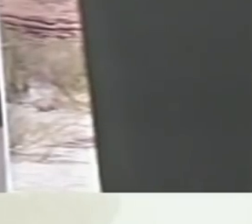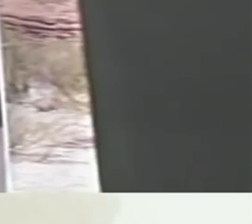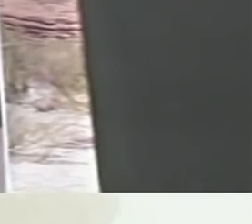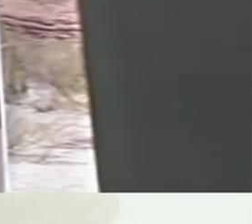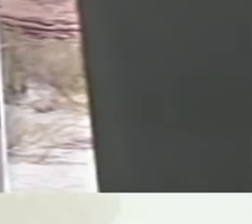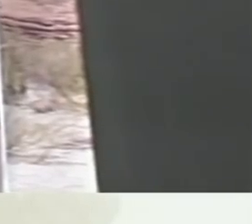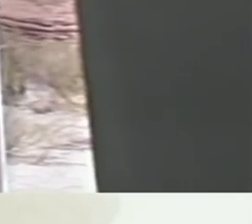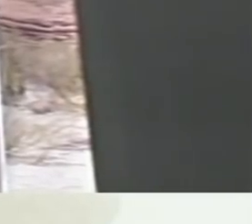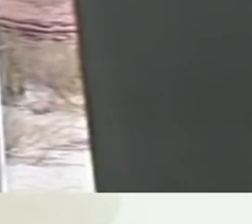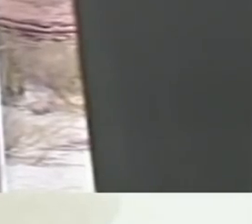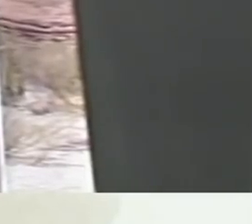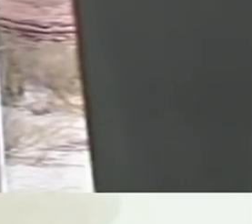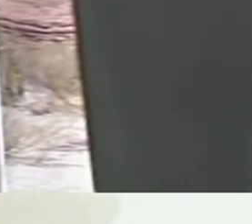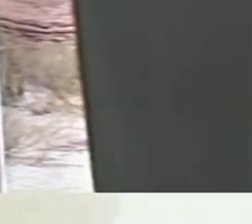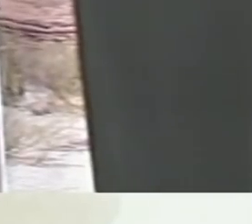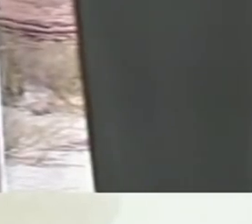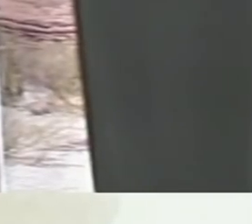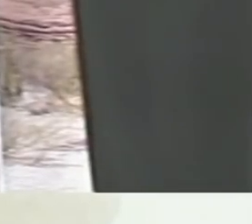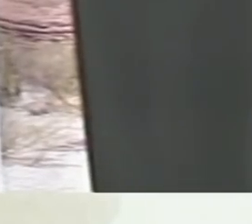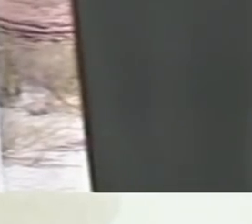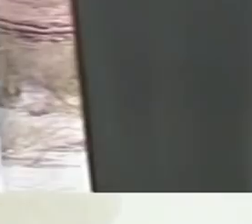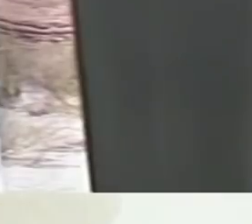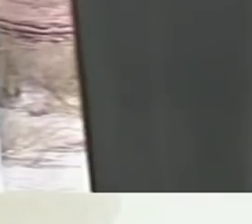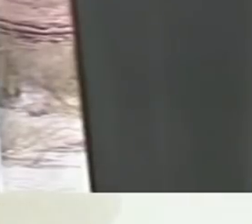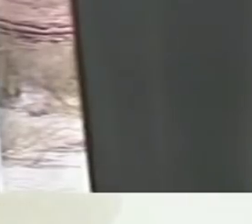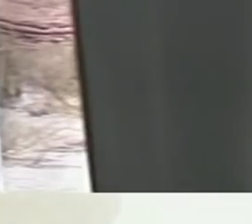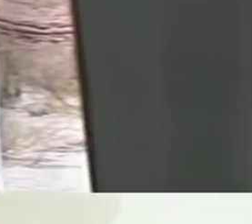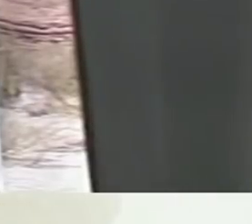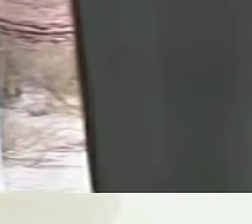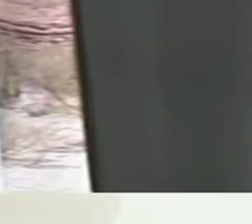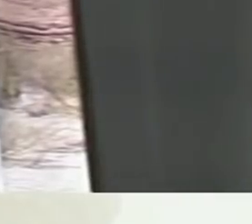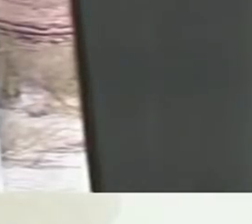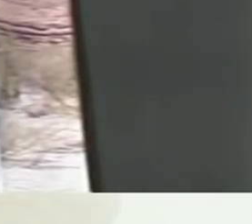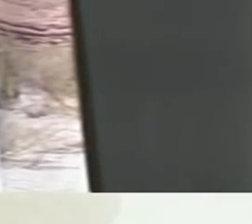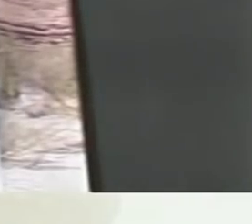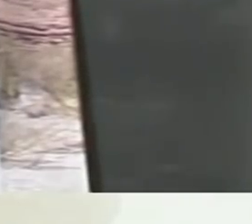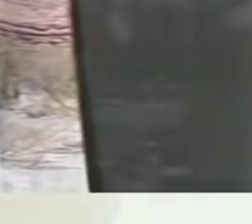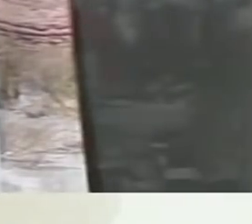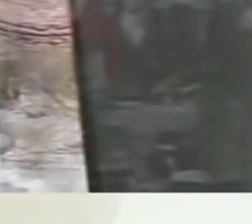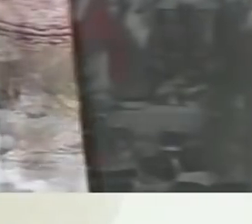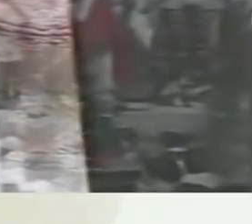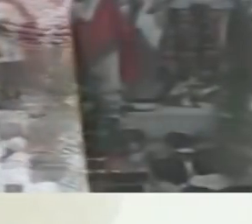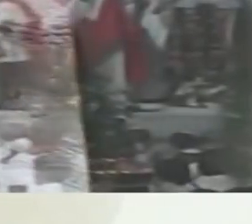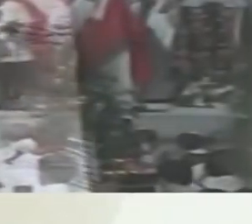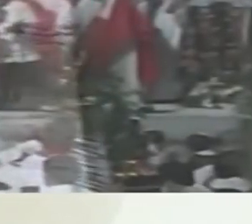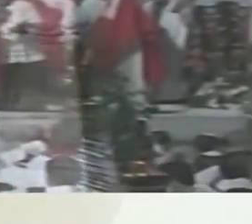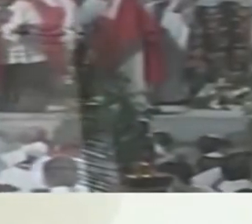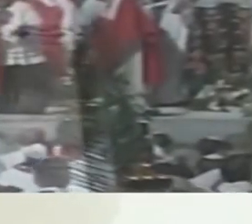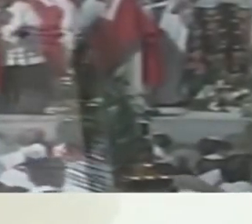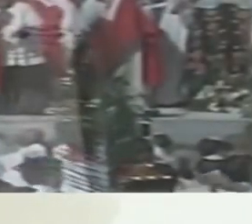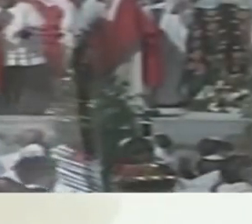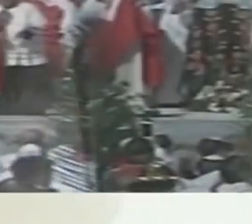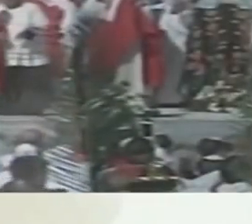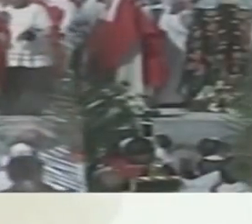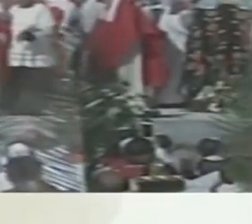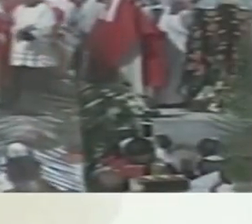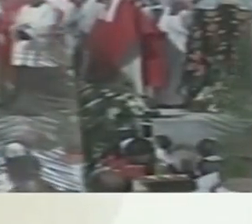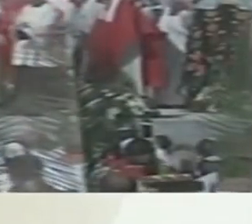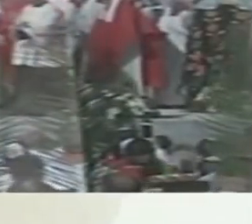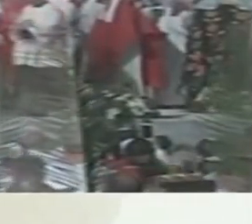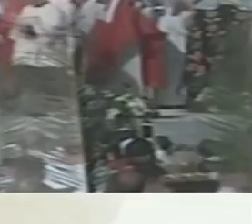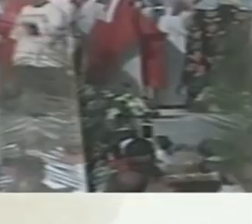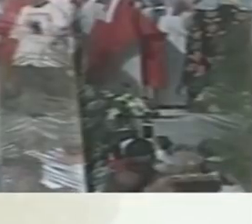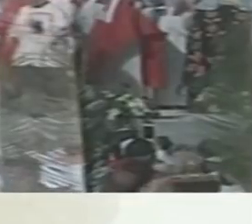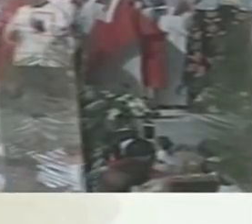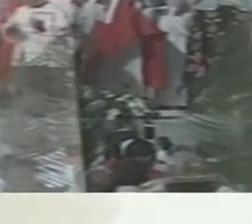nuestra Santa Iglesia. Juntos decimos que vivan los mártires riojanos, que viva Monseñor